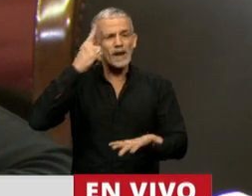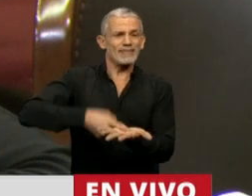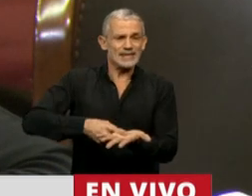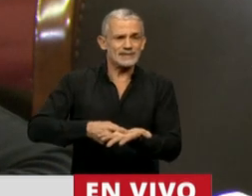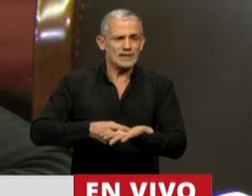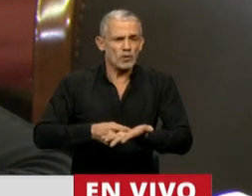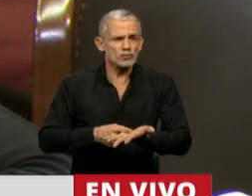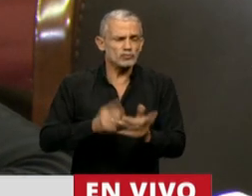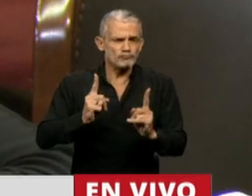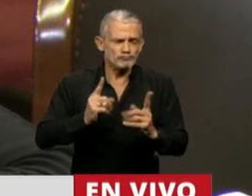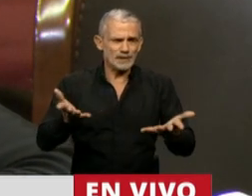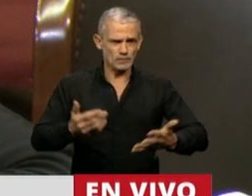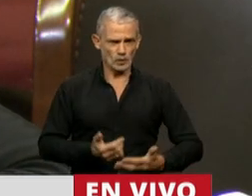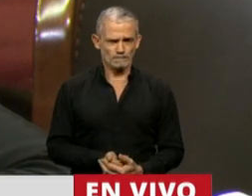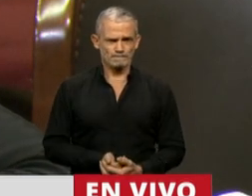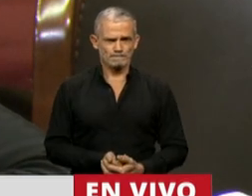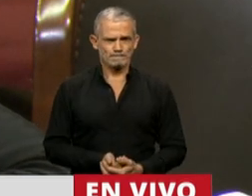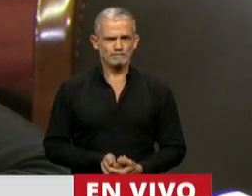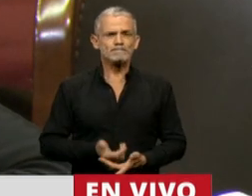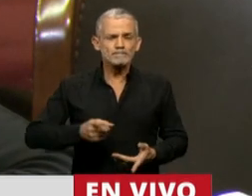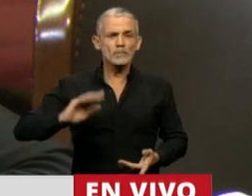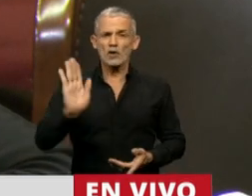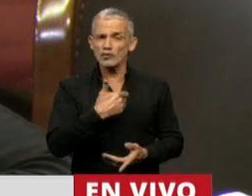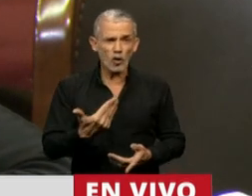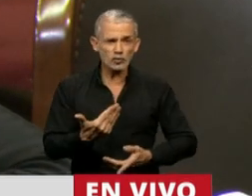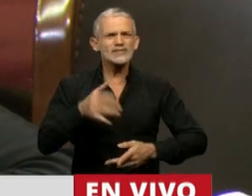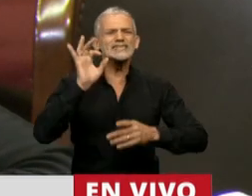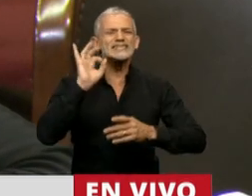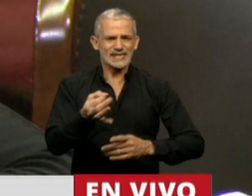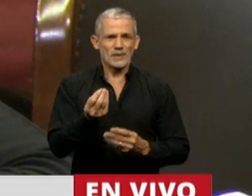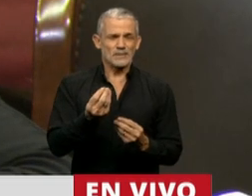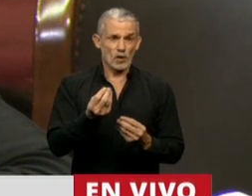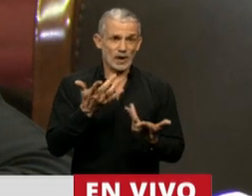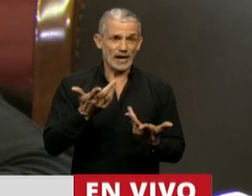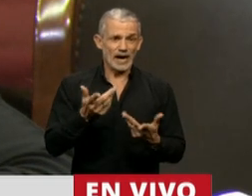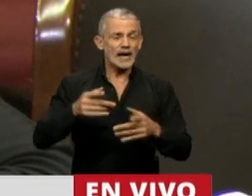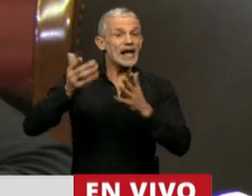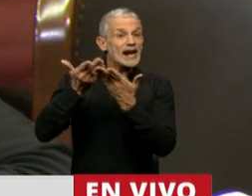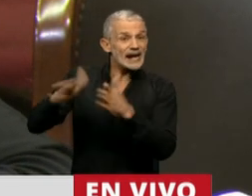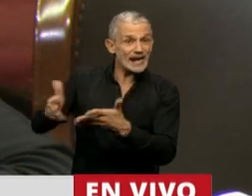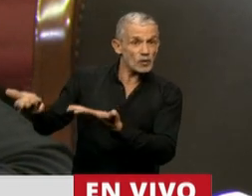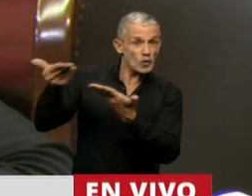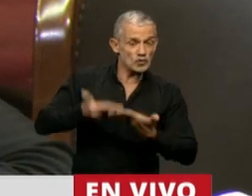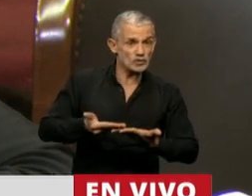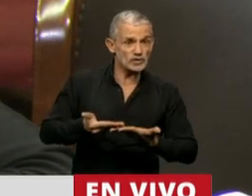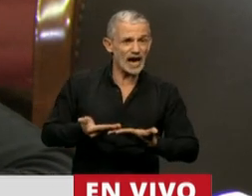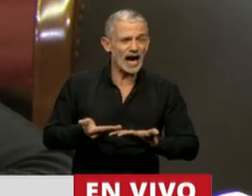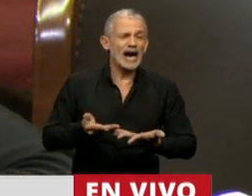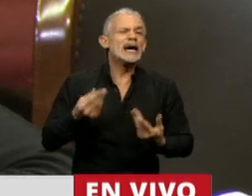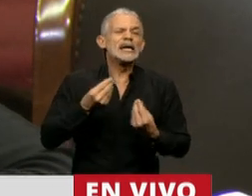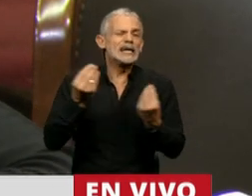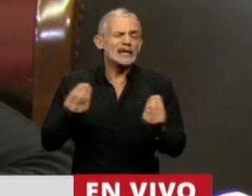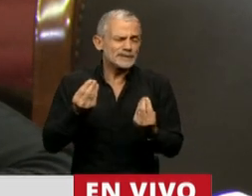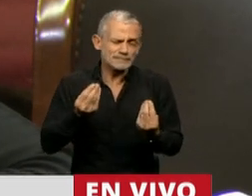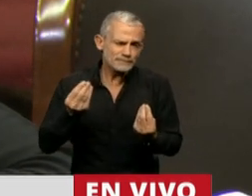en consecuencia eh todos presidentes sabemos que la dimisión presentada no hace más que